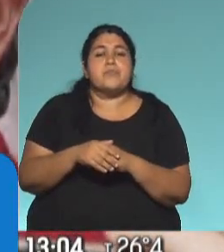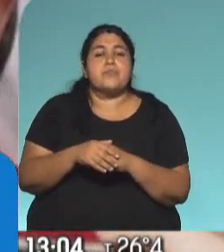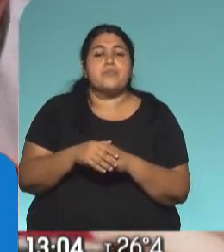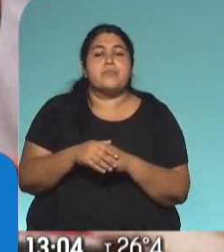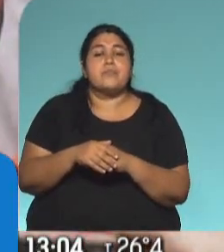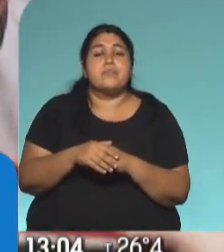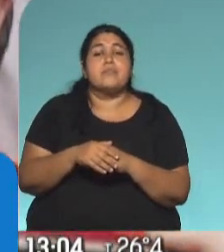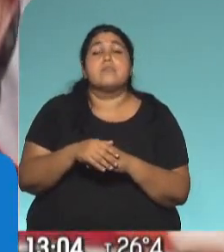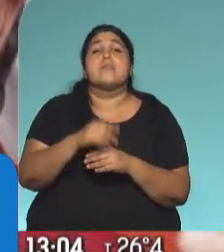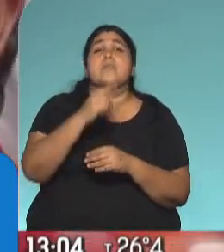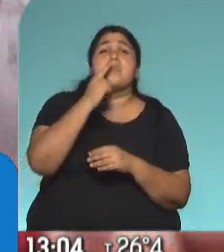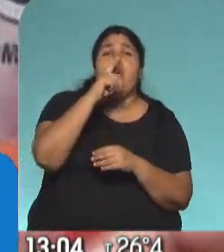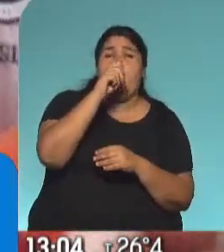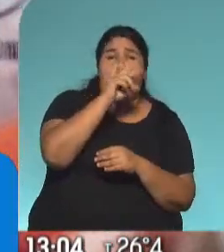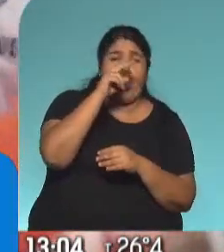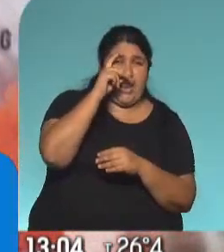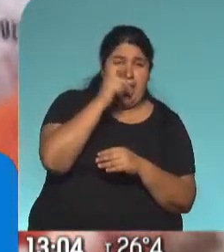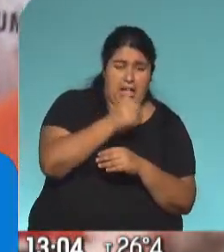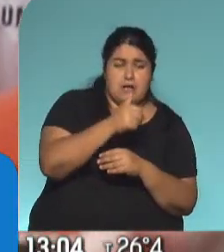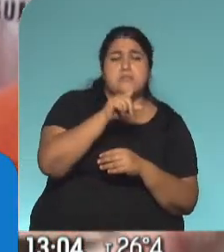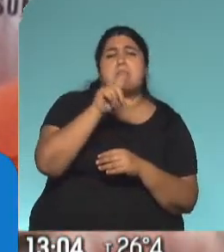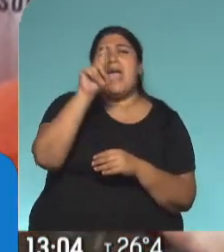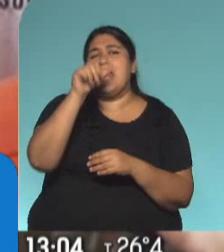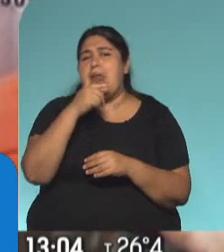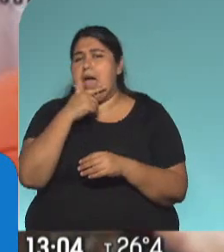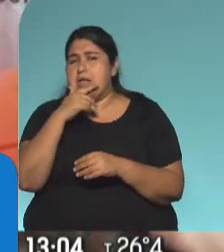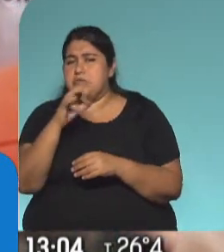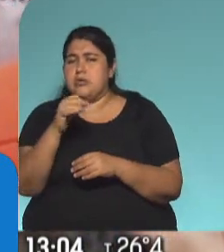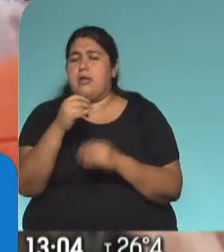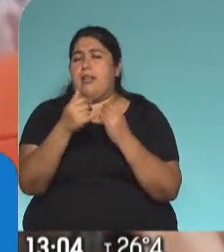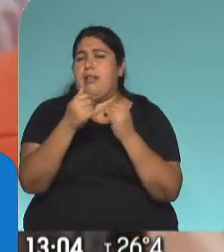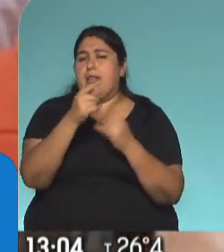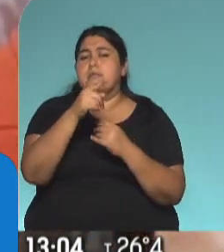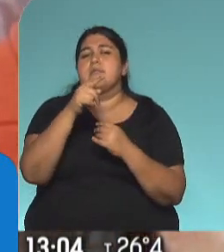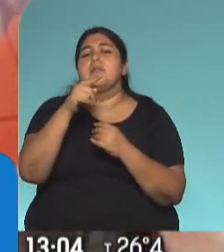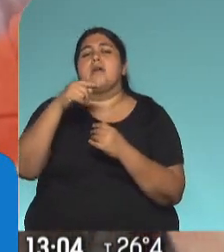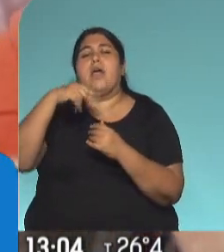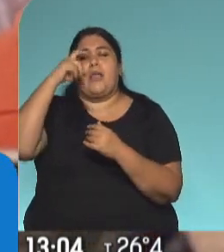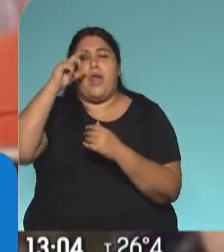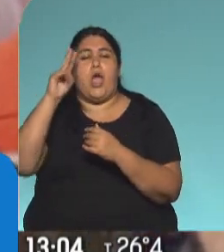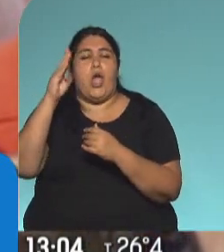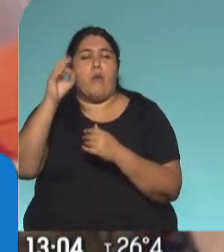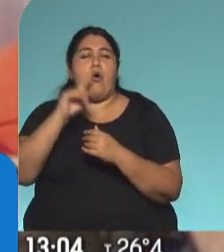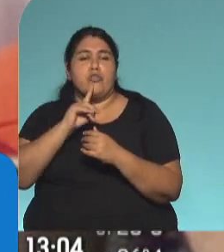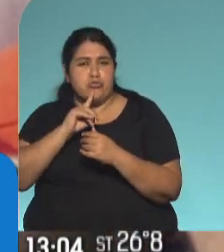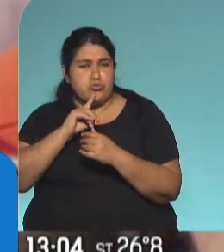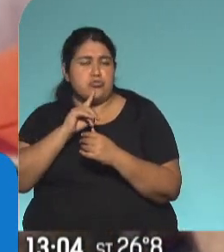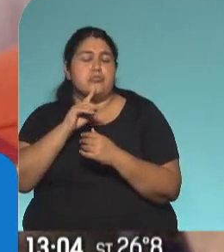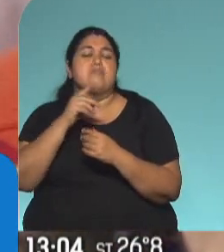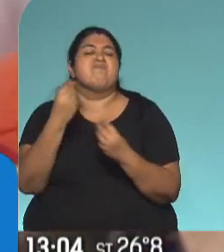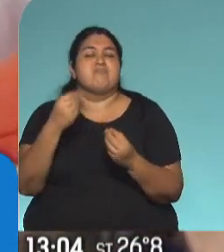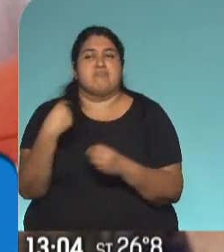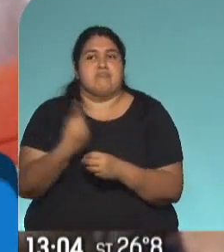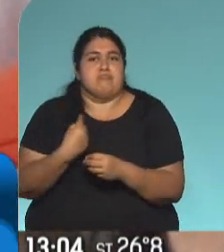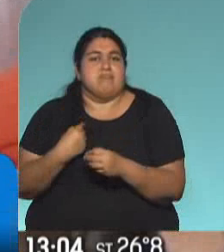el señor Correa, el señor Lasso y el señor Nebot para impedir que